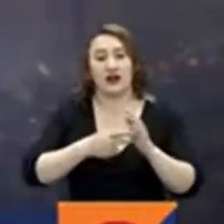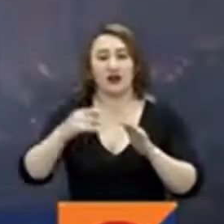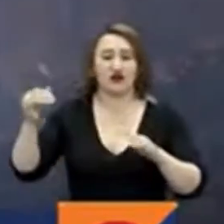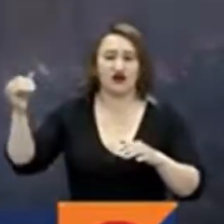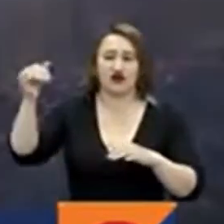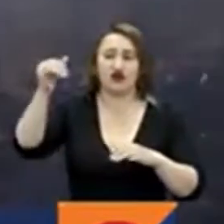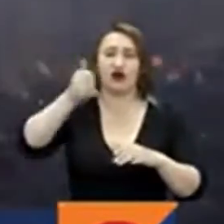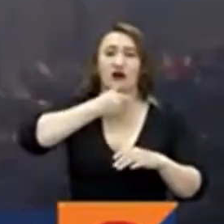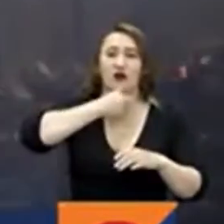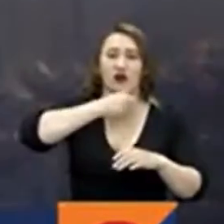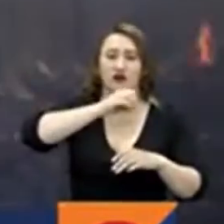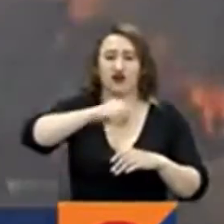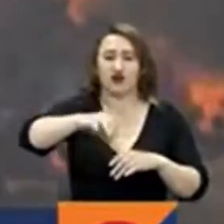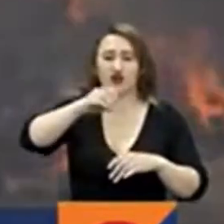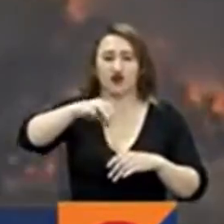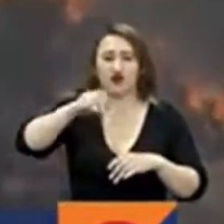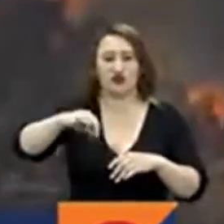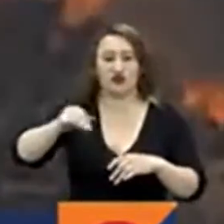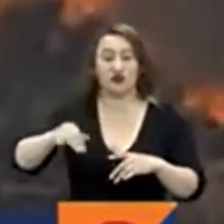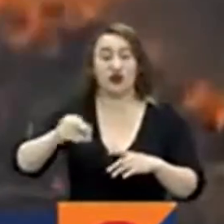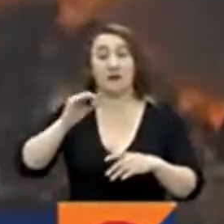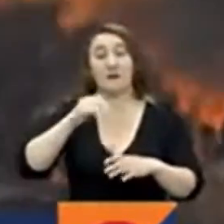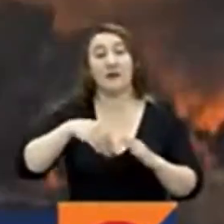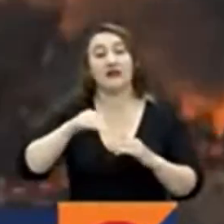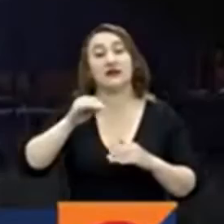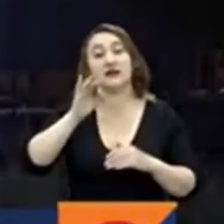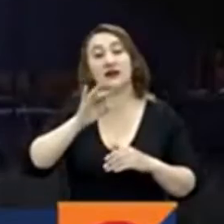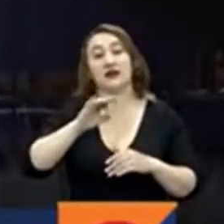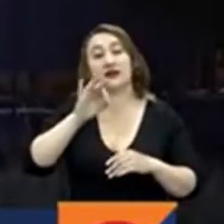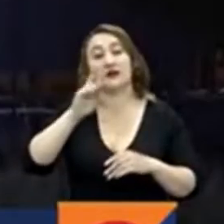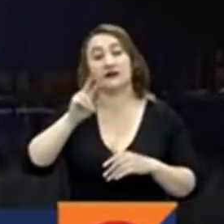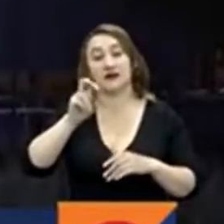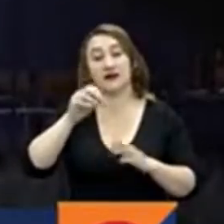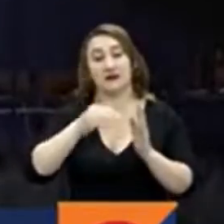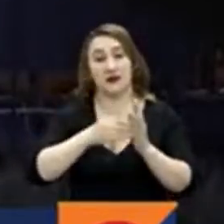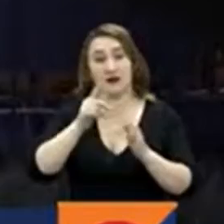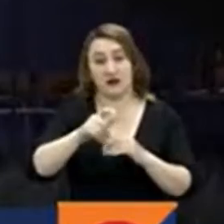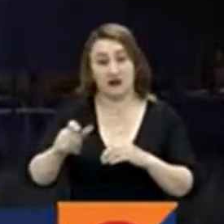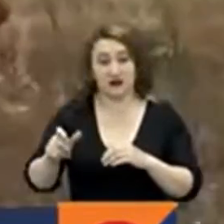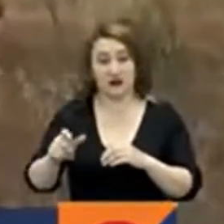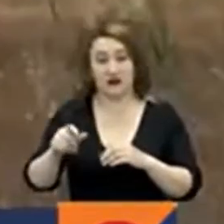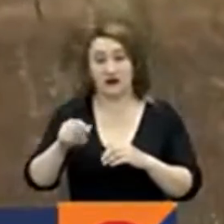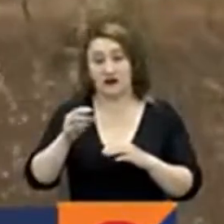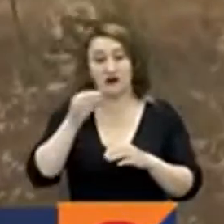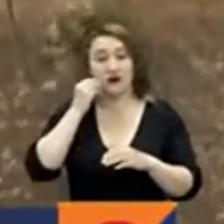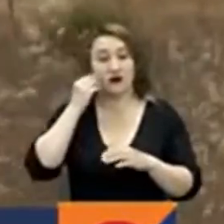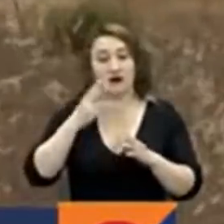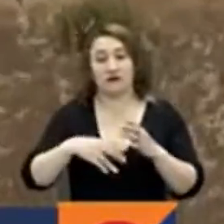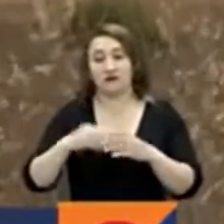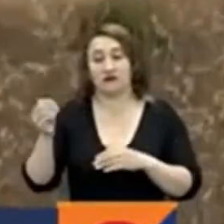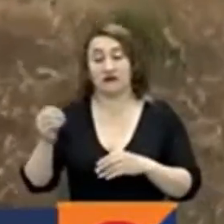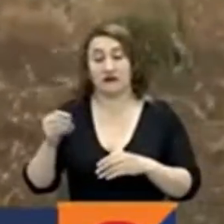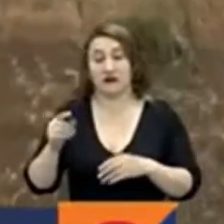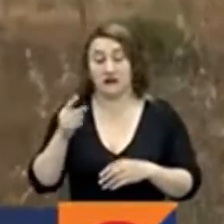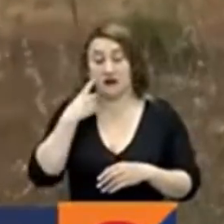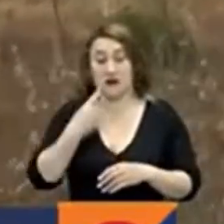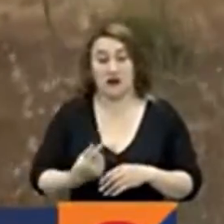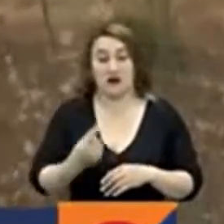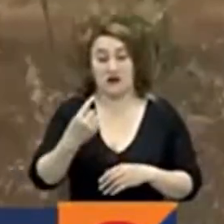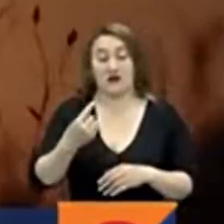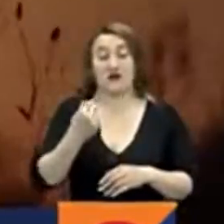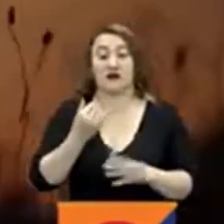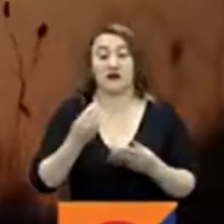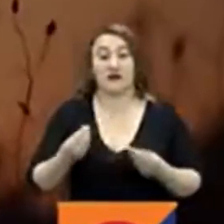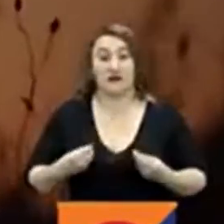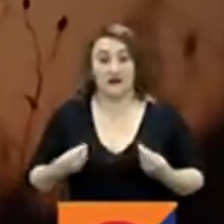incendios, y van más de 37.000 personas que dejan sus hogares. Podría ser el día más caliente jamás vivido en esas regiones, y